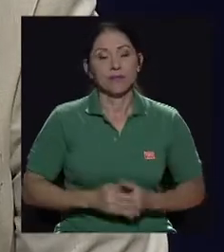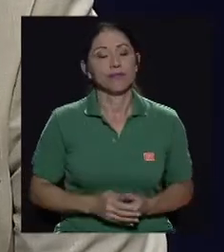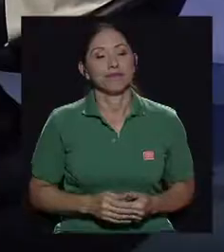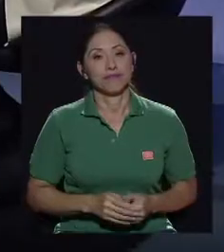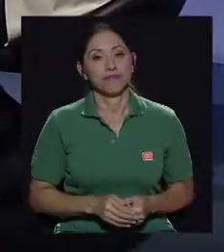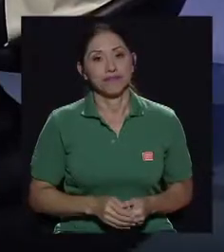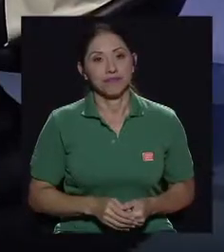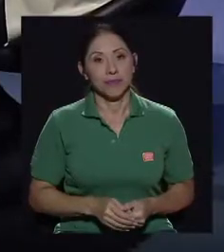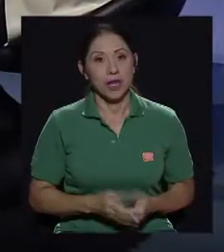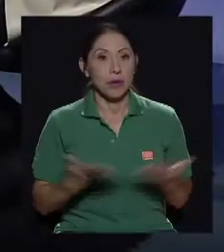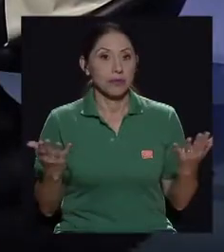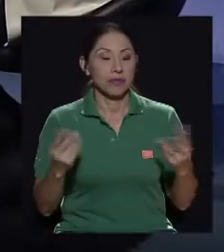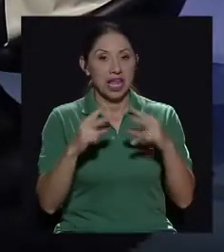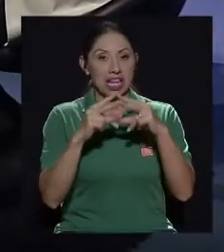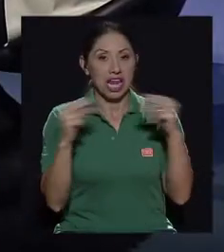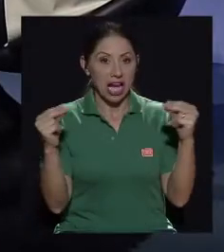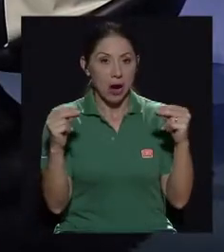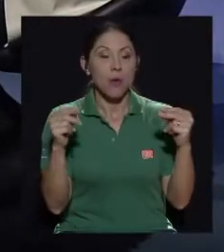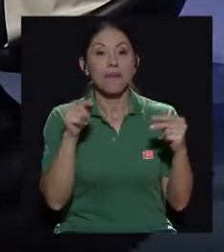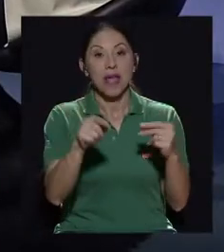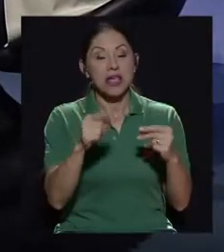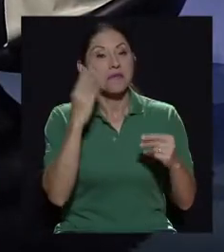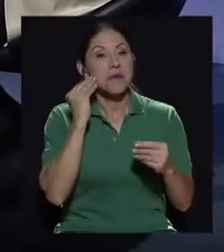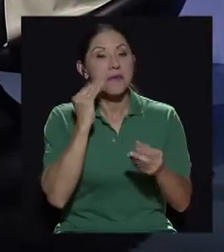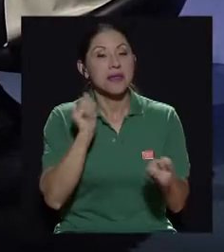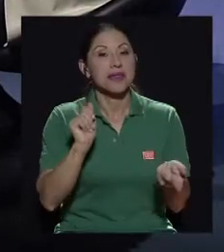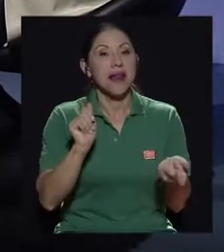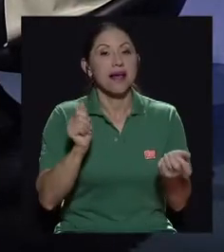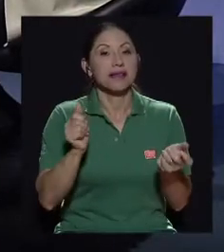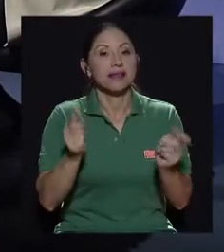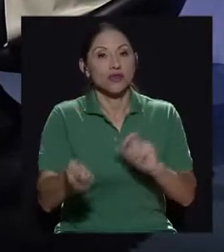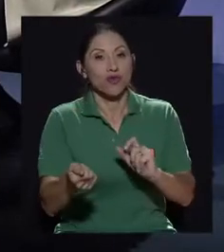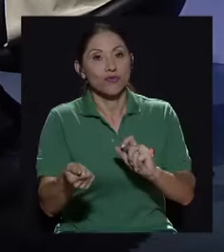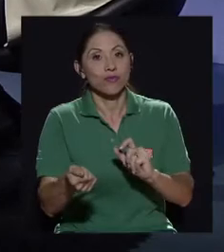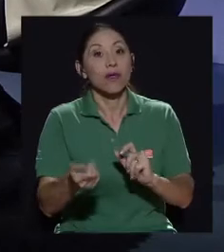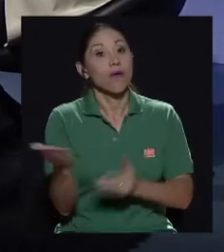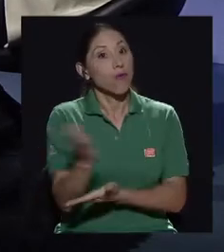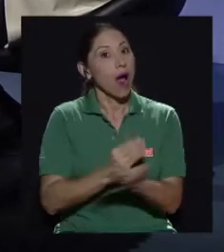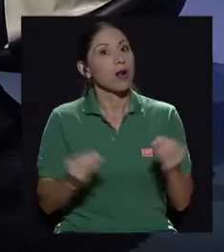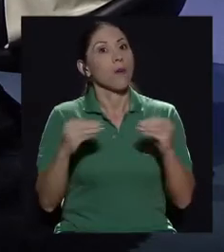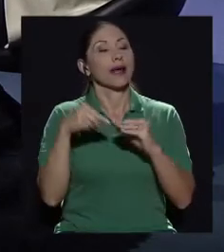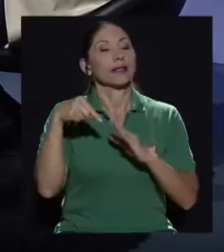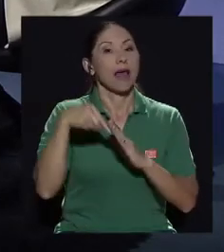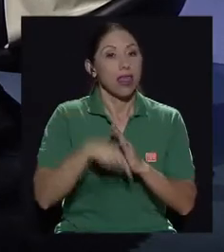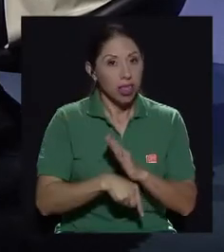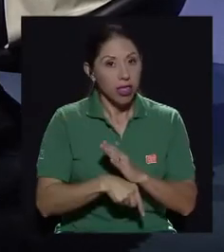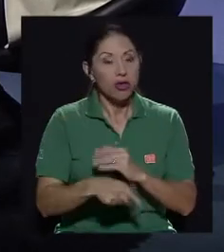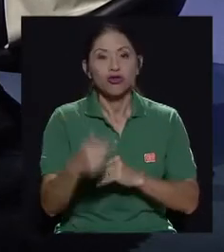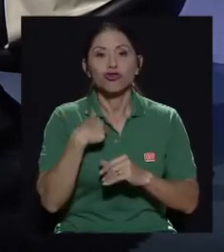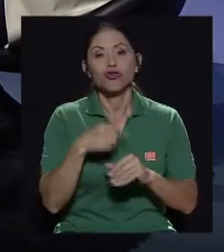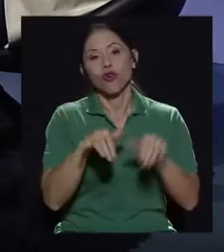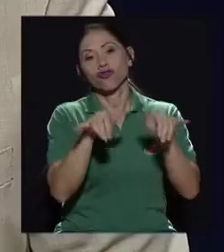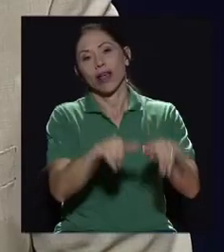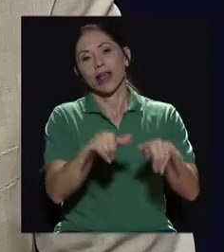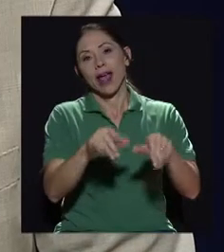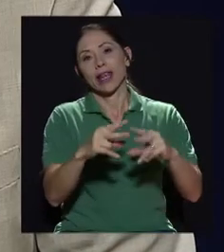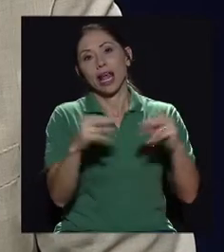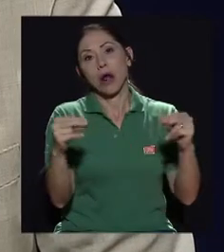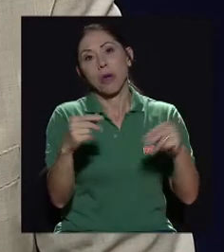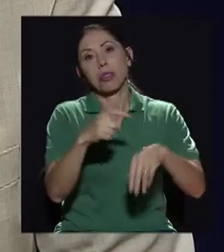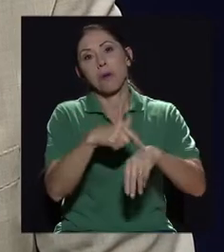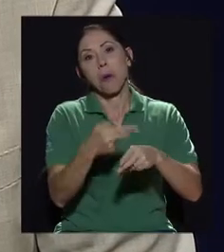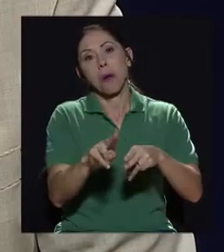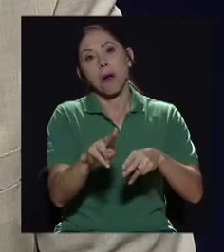ahora bueno y nicaragua vimos la transición y la transición fue algo más que eso y llegué por un periodo